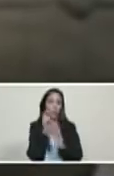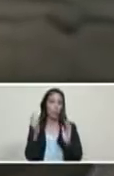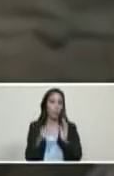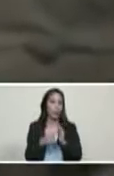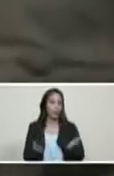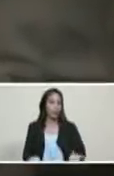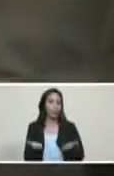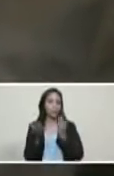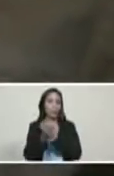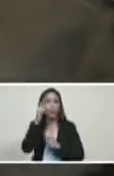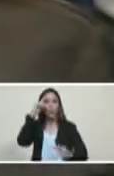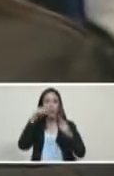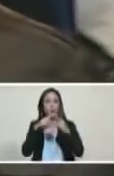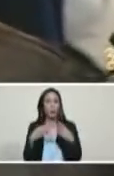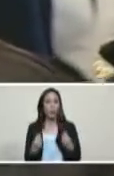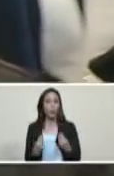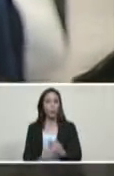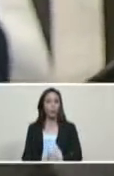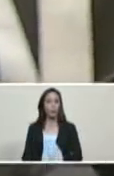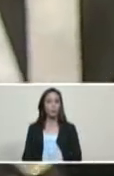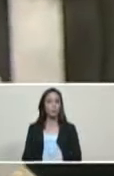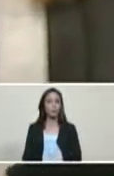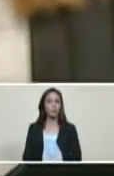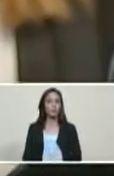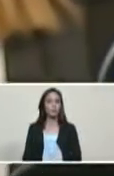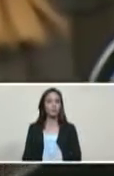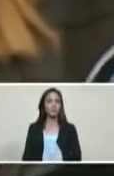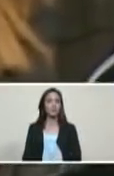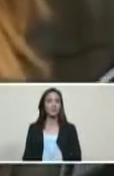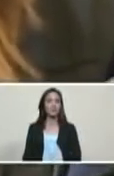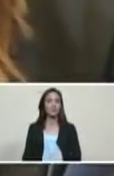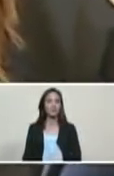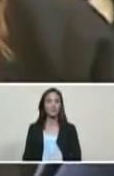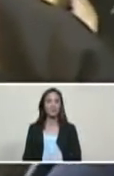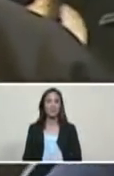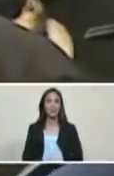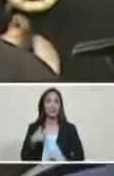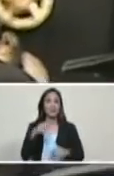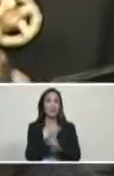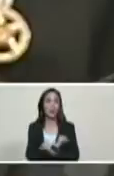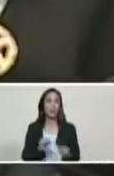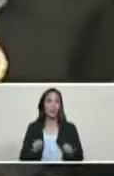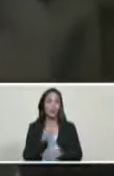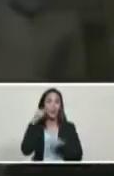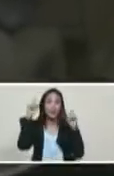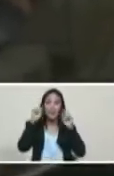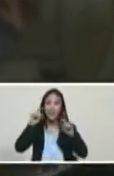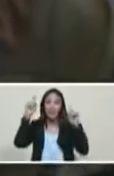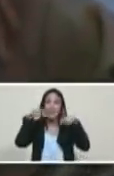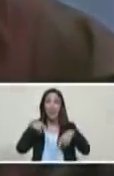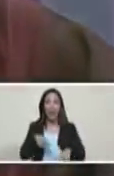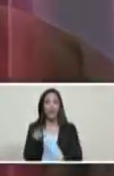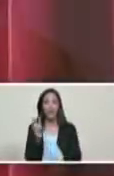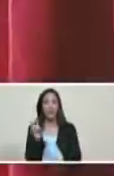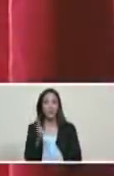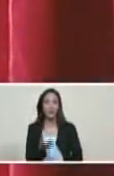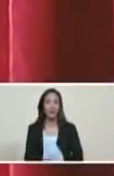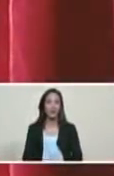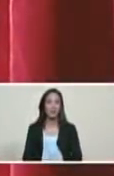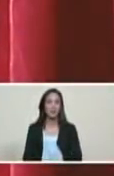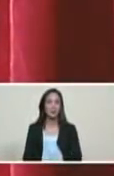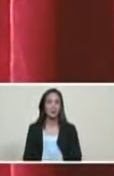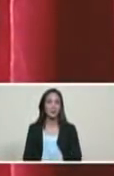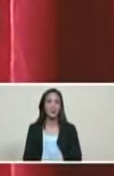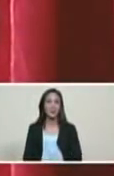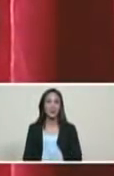¿Cómo logramos la meta que muchos decían imposible? Alfabetizar Venezuela, imposible.